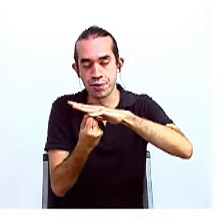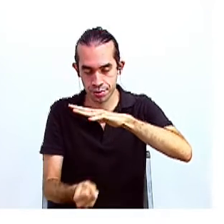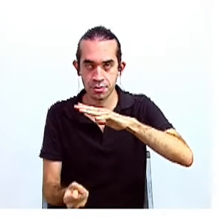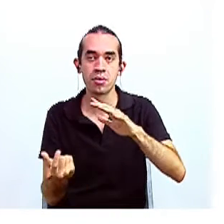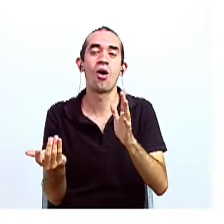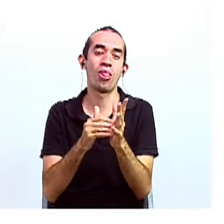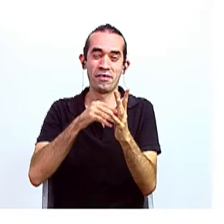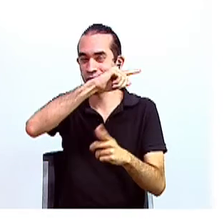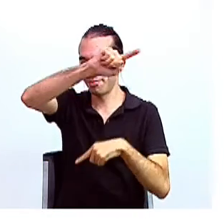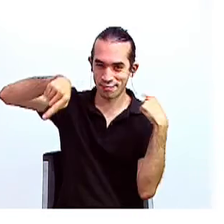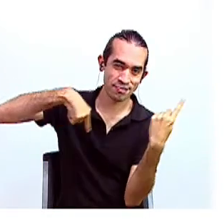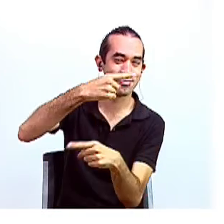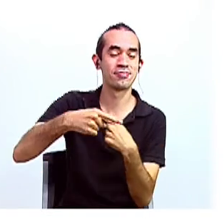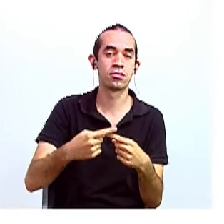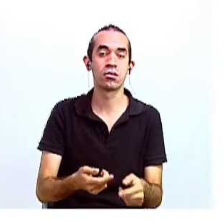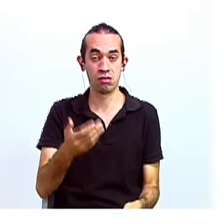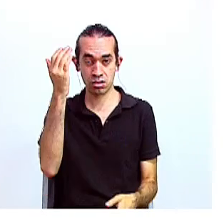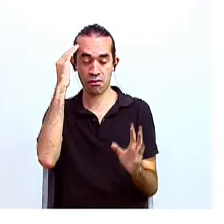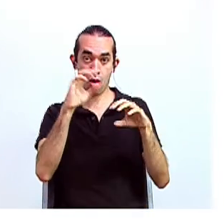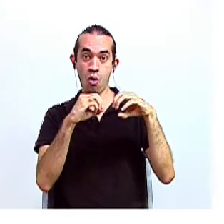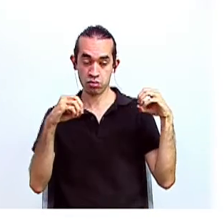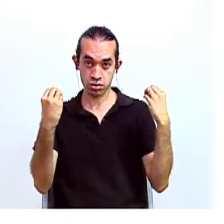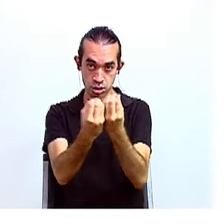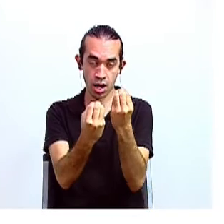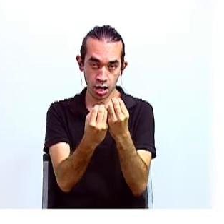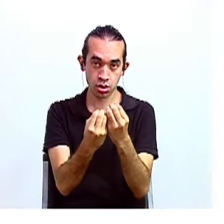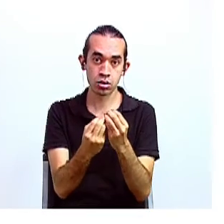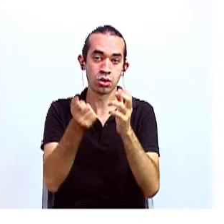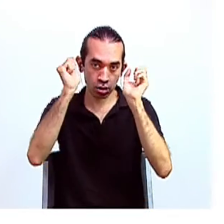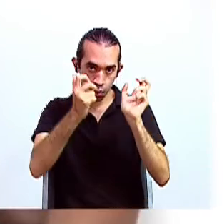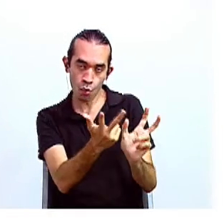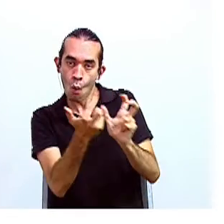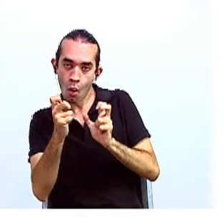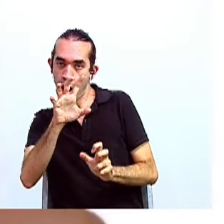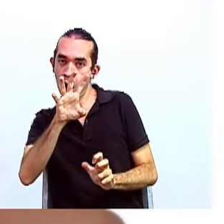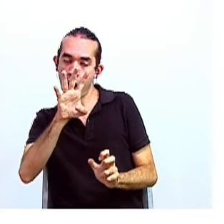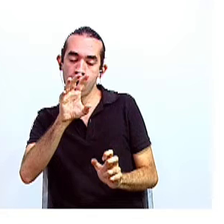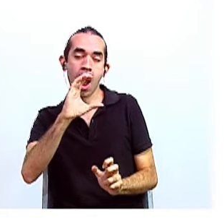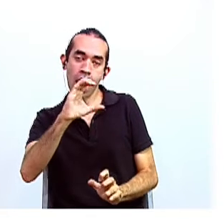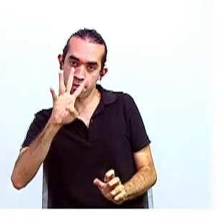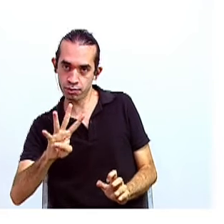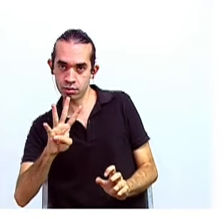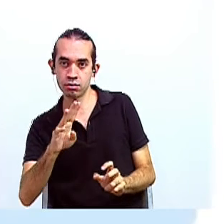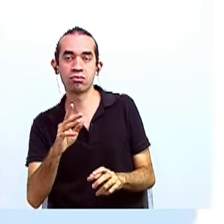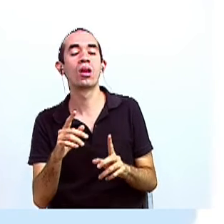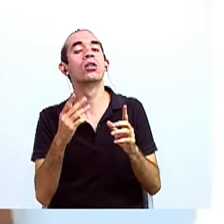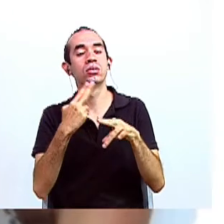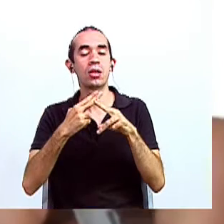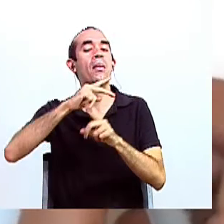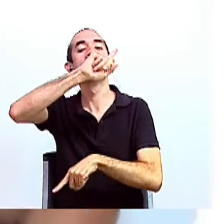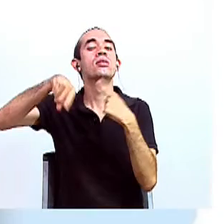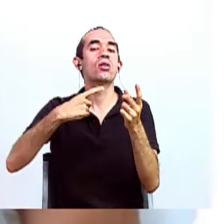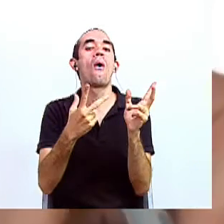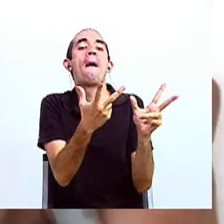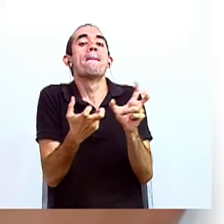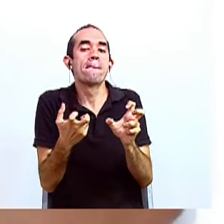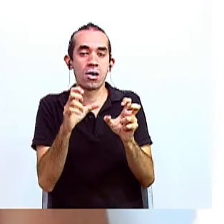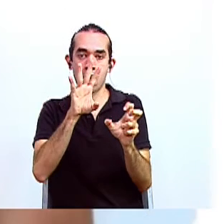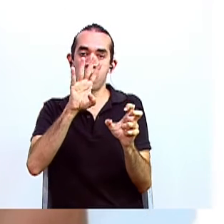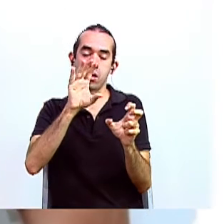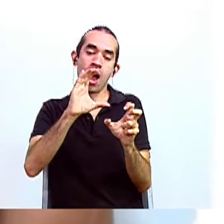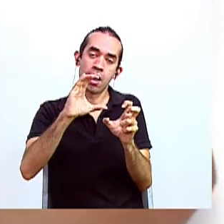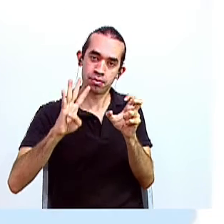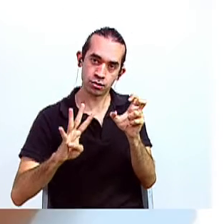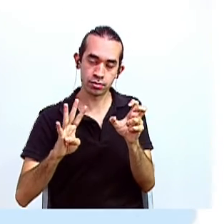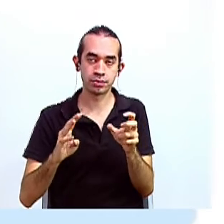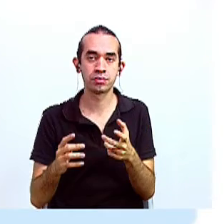los océanos actúan absorbiendo carbono? Es el llamado ciclo de la absorción del carbono. Este ciclo es importante ya que el